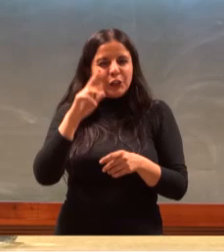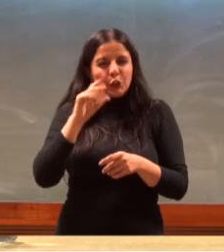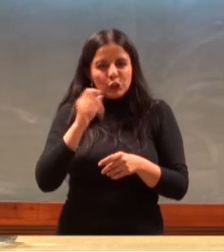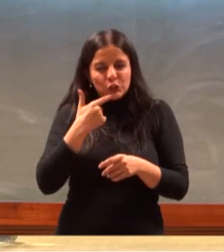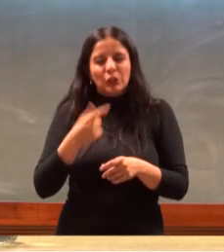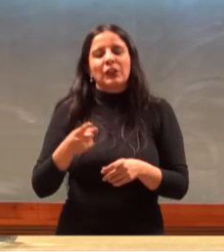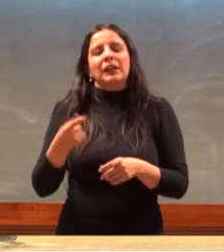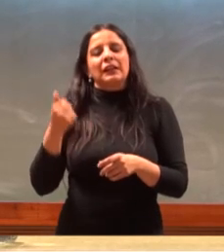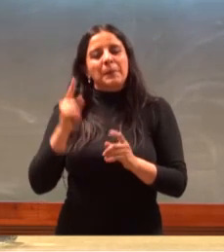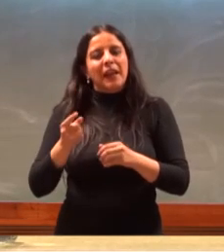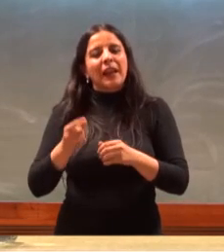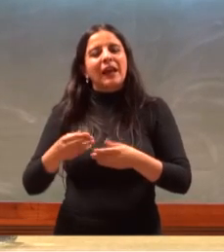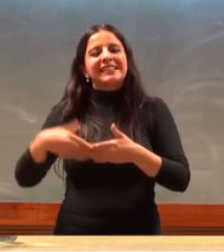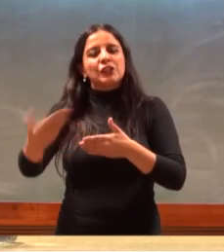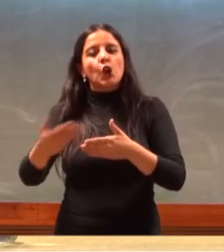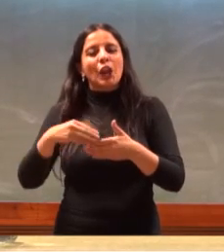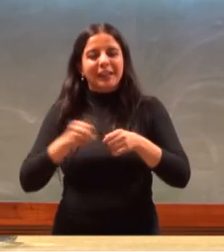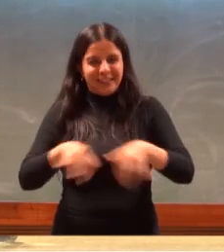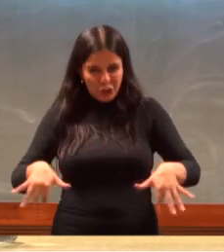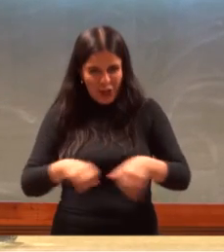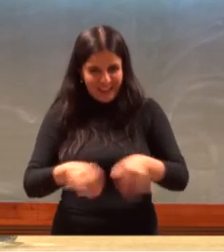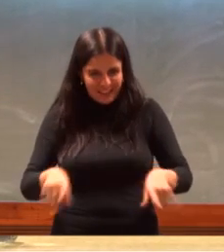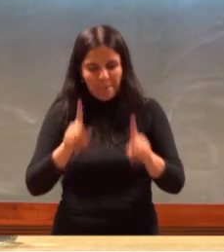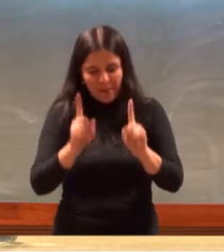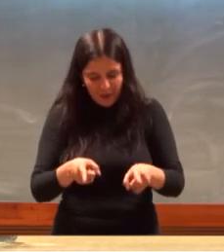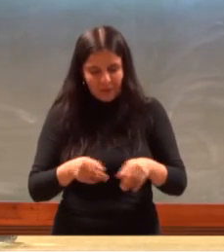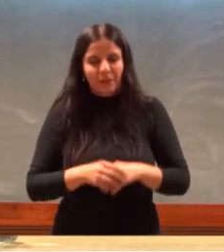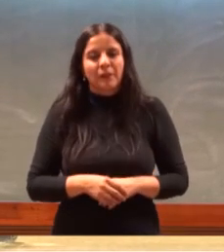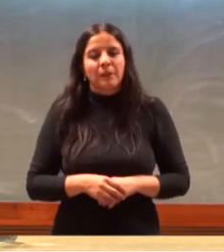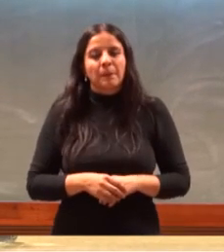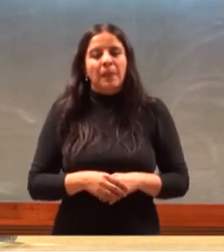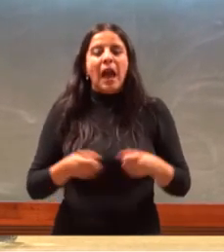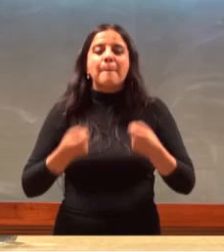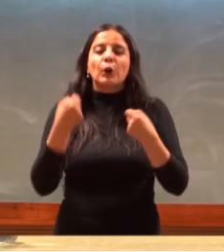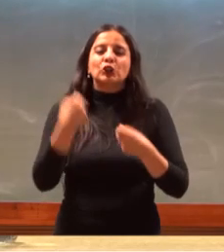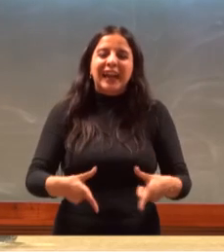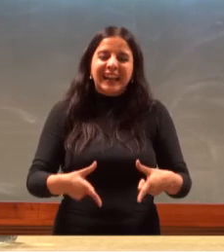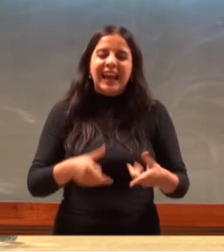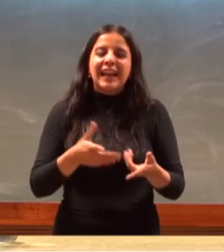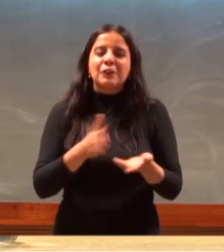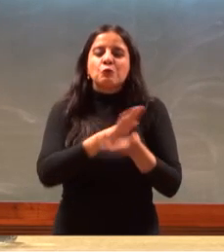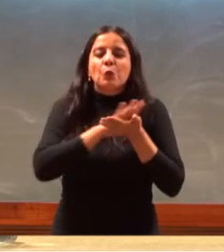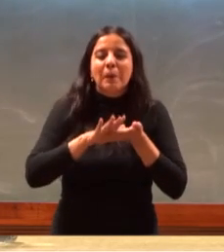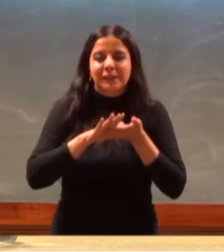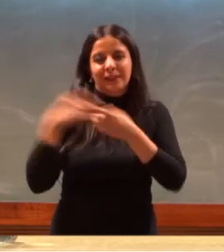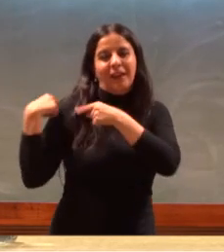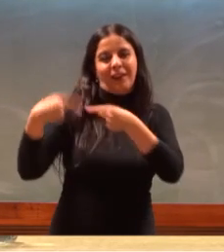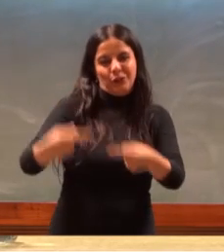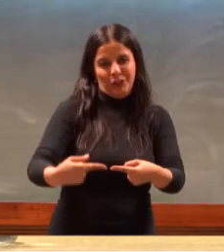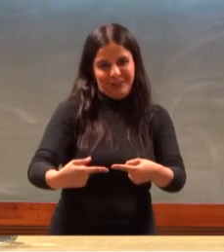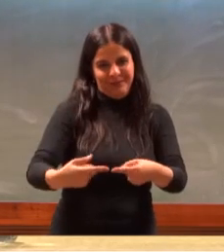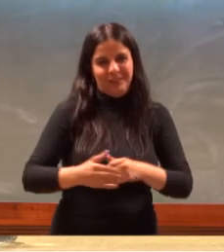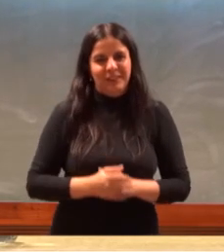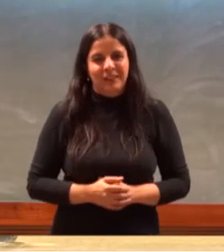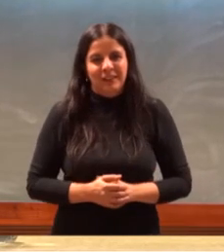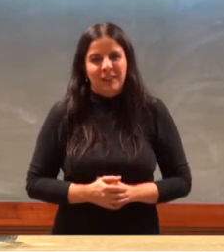medio de promover instancias autorreflexivas sobre so la práctica extensionista apostando a la formación de nuevas generaciones continuar